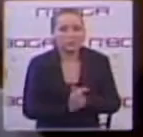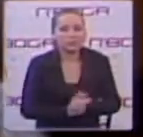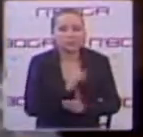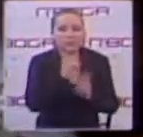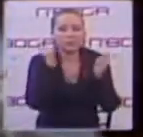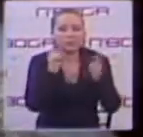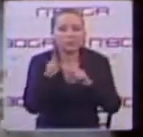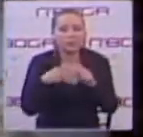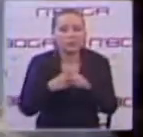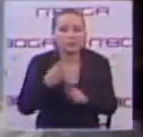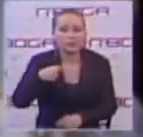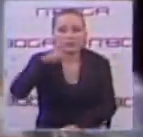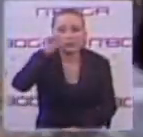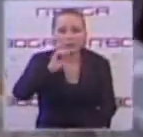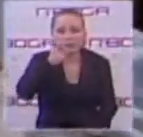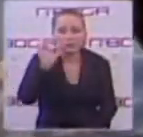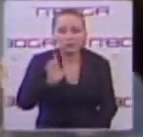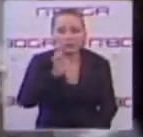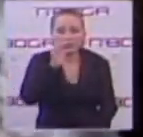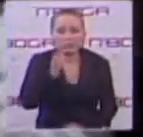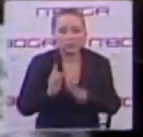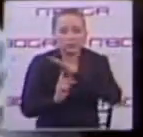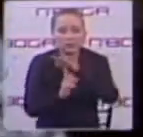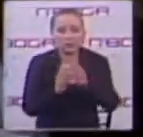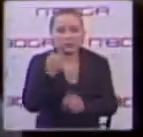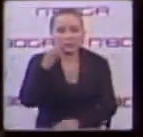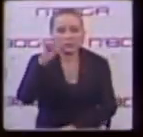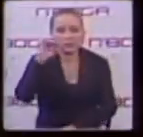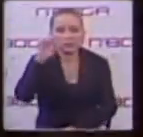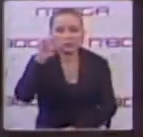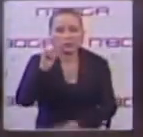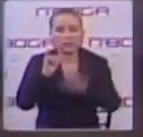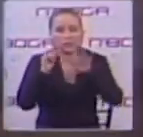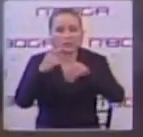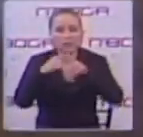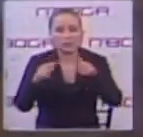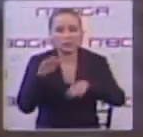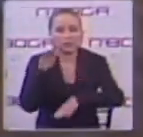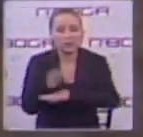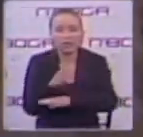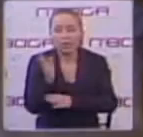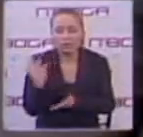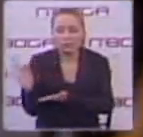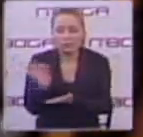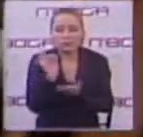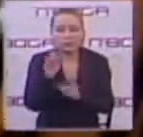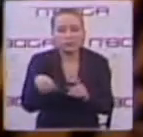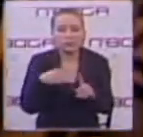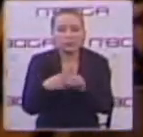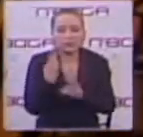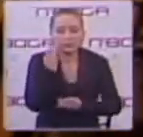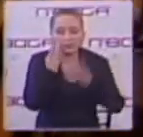se realizará el 1 de julio en el Parque Seminario a las 6:30 de la tarde, donde los presentes,